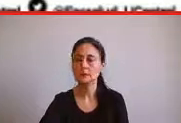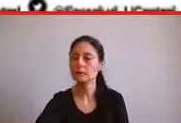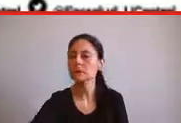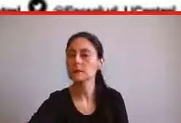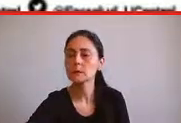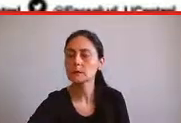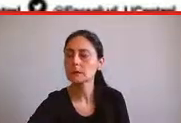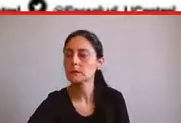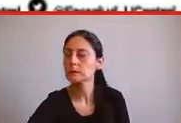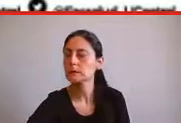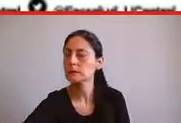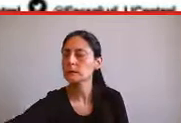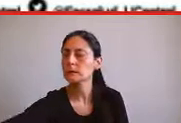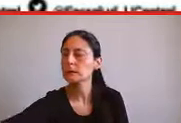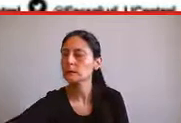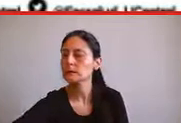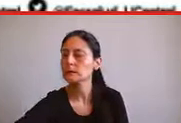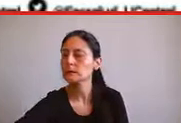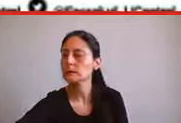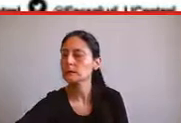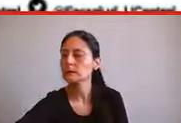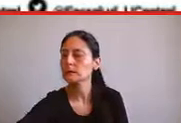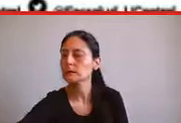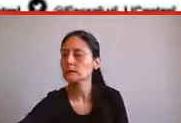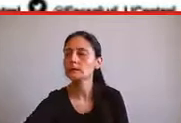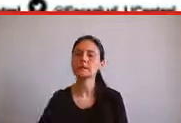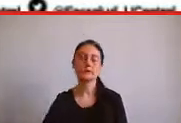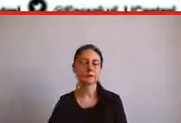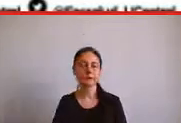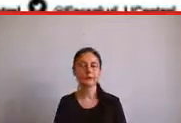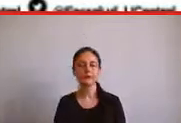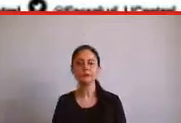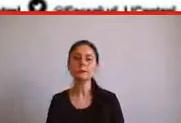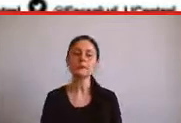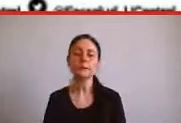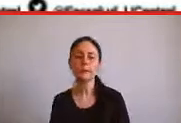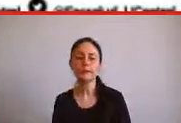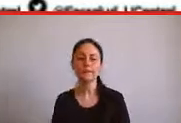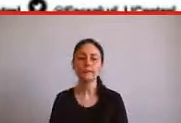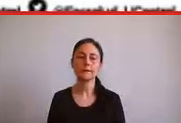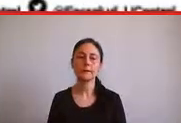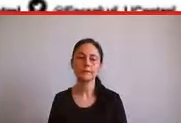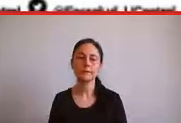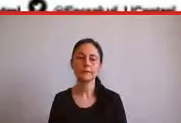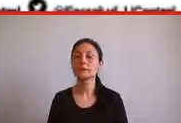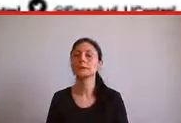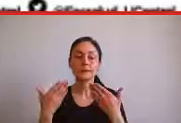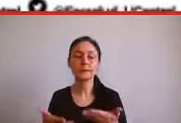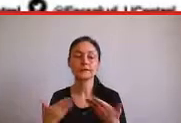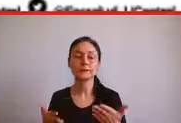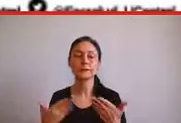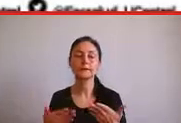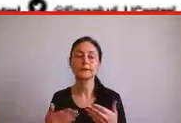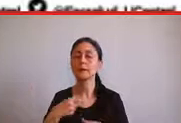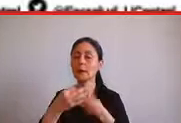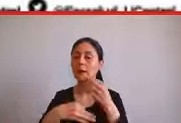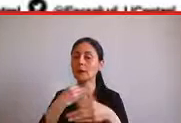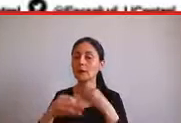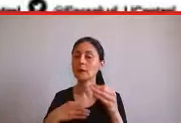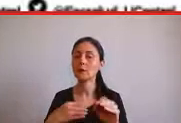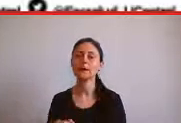una pregunta. ¿Ya? Les cuento además que contaremos con la traducción de lengua de señas